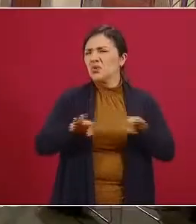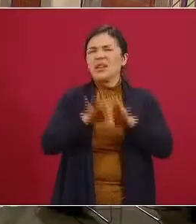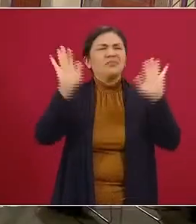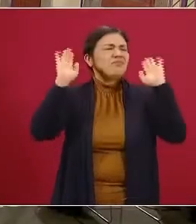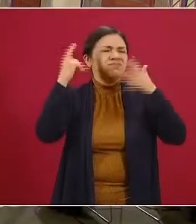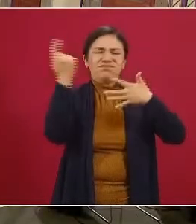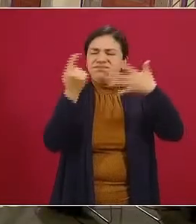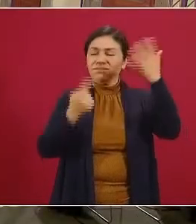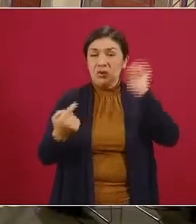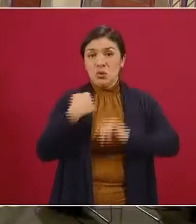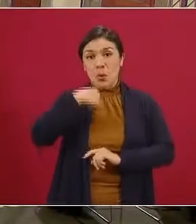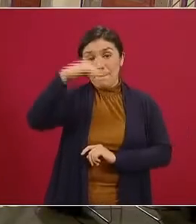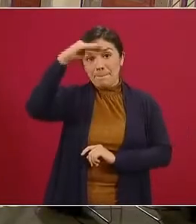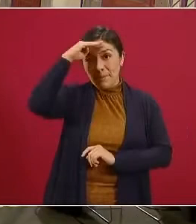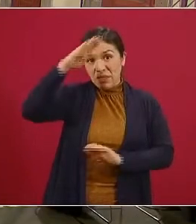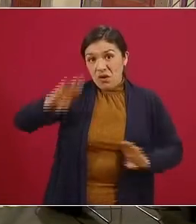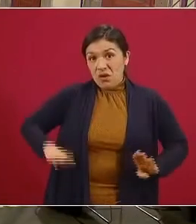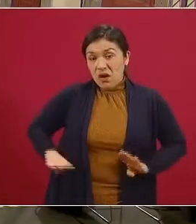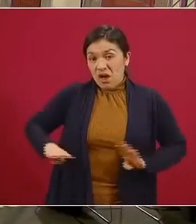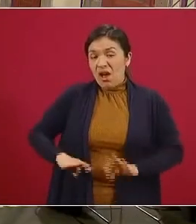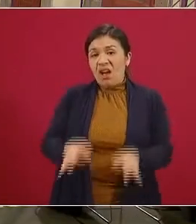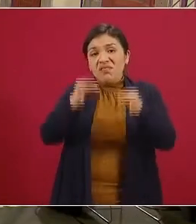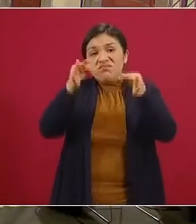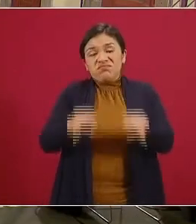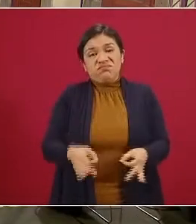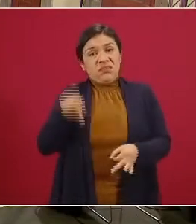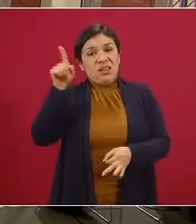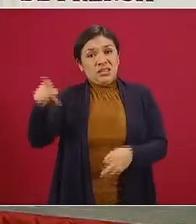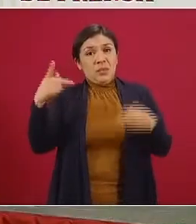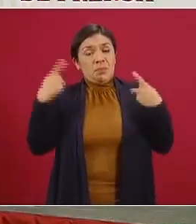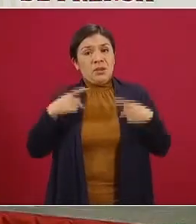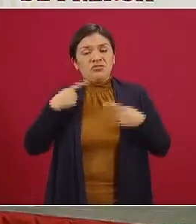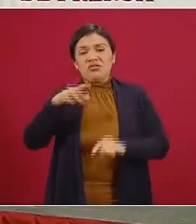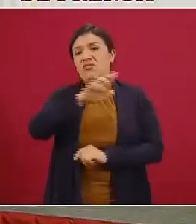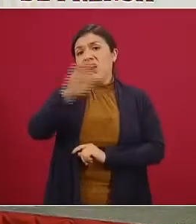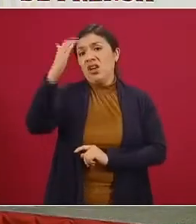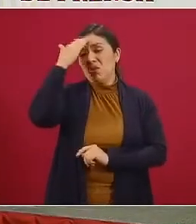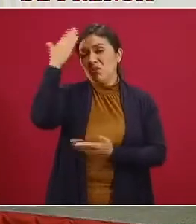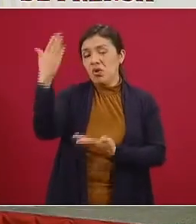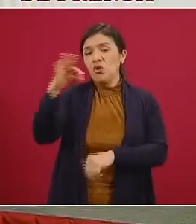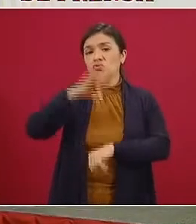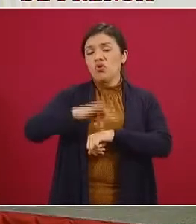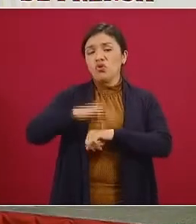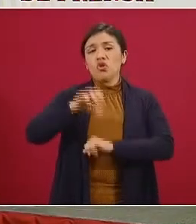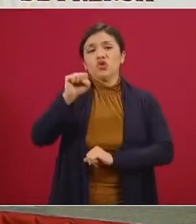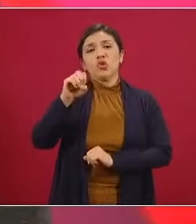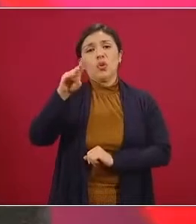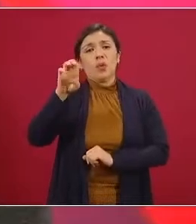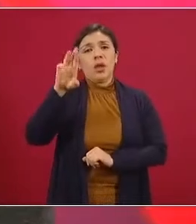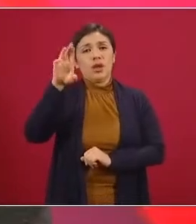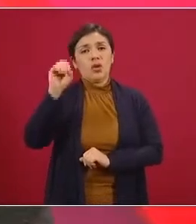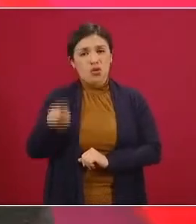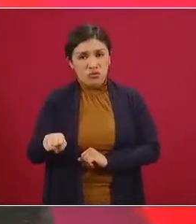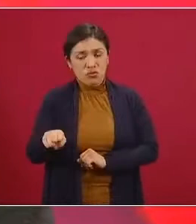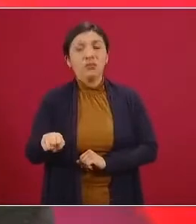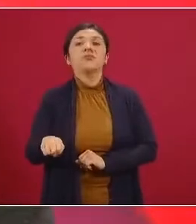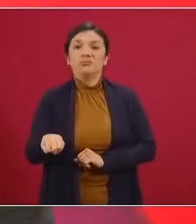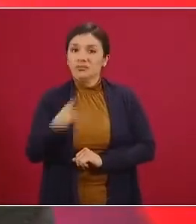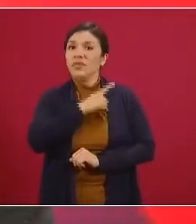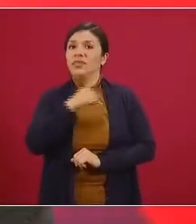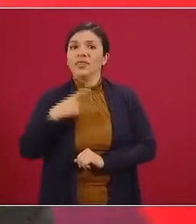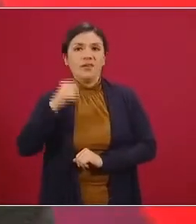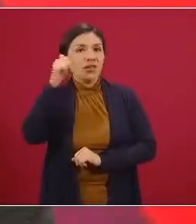fin, considero que en legítimo reconocimiento el maestro Soberón debe siempre